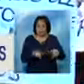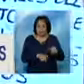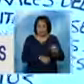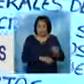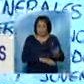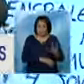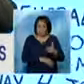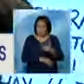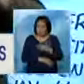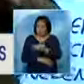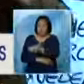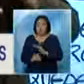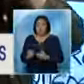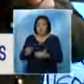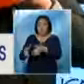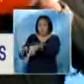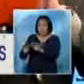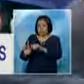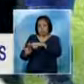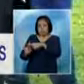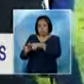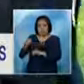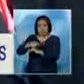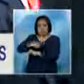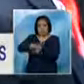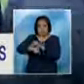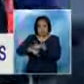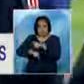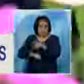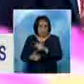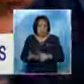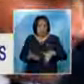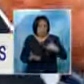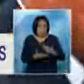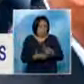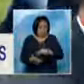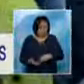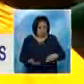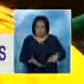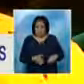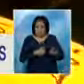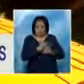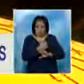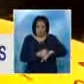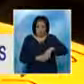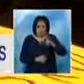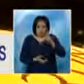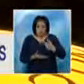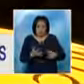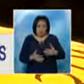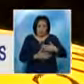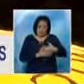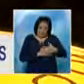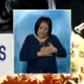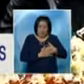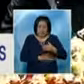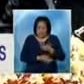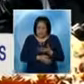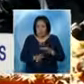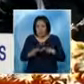al cementerio Jardines del Buen Retiro de Puente Piedra. Hasta allí llegó el ministro de Defensa, Jorge Nieto, quien ofreció sus condolencias a la